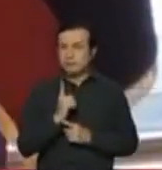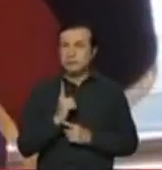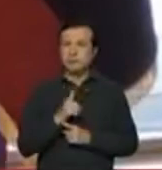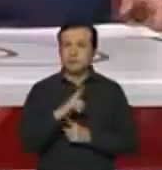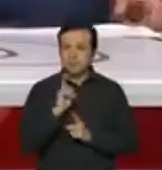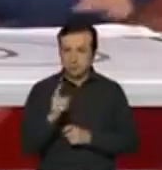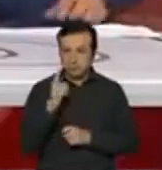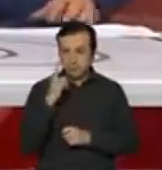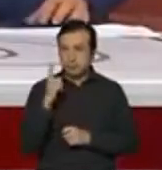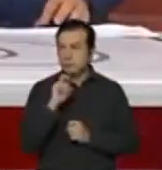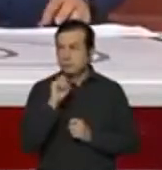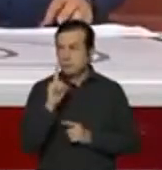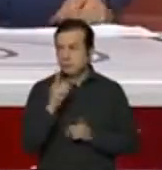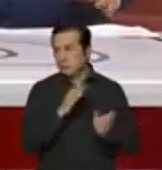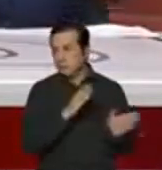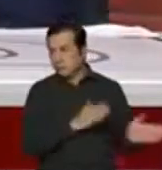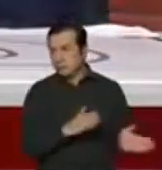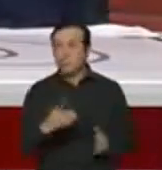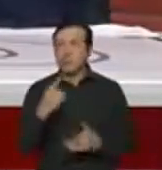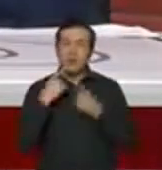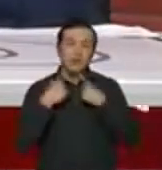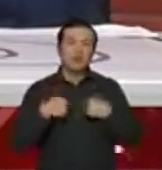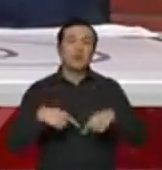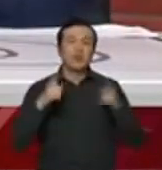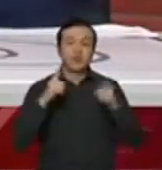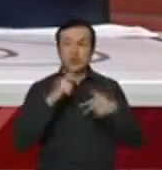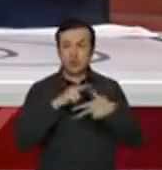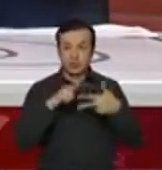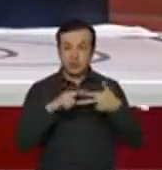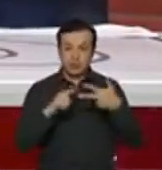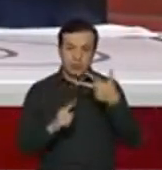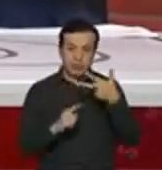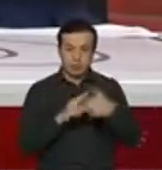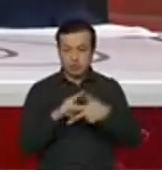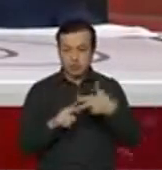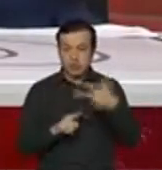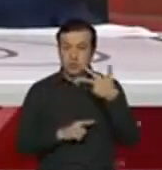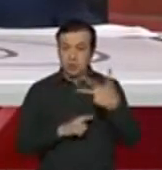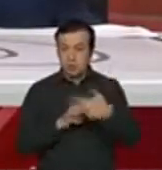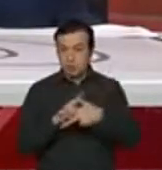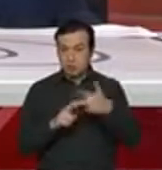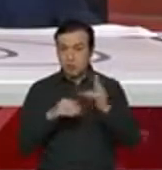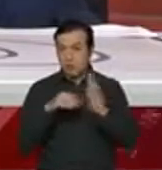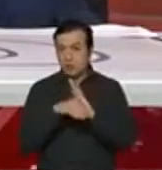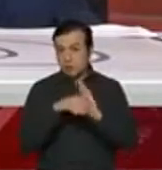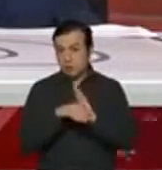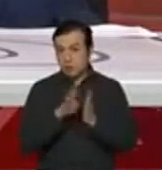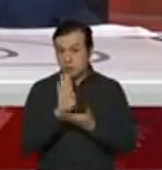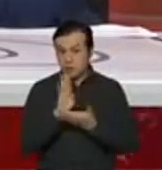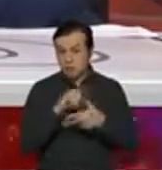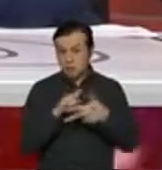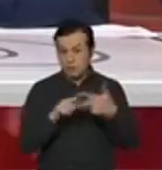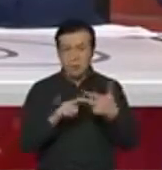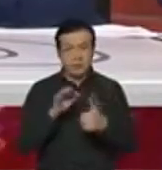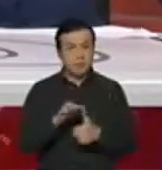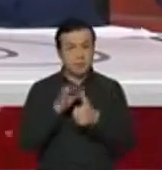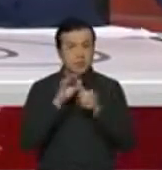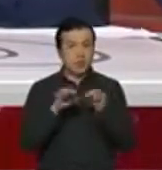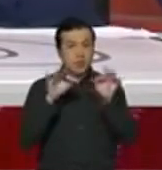Burneo. Vamos por partes. Usted ha hablado que estas tres cabezas que existe actualmente en el BIES de prioridades y